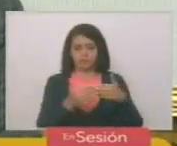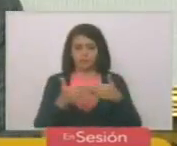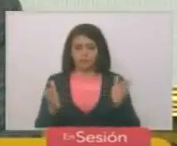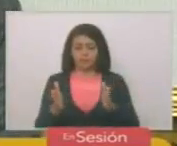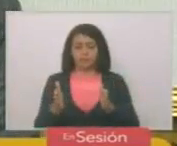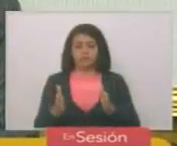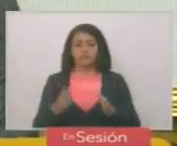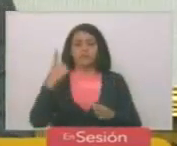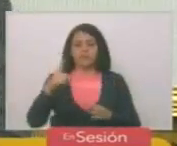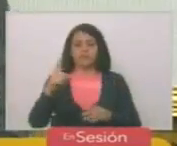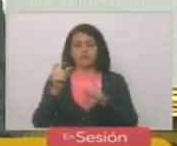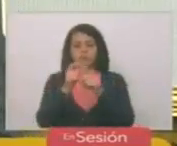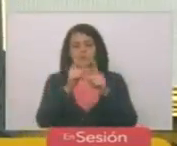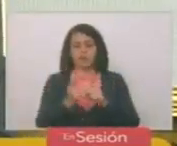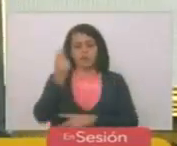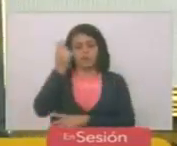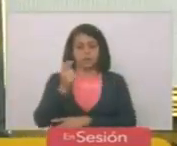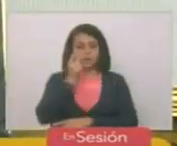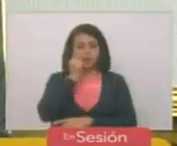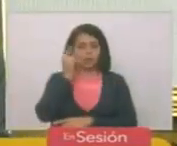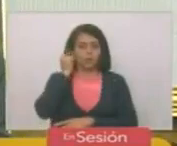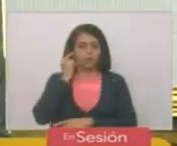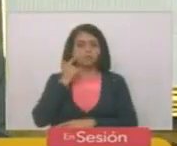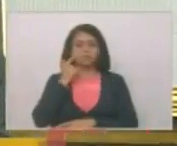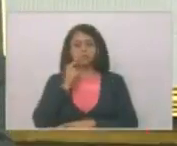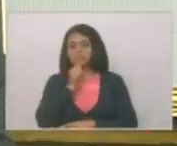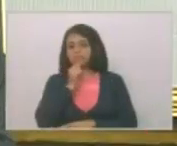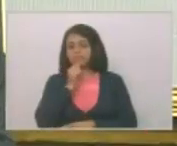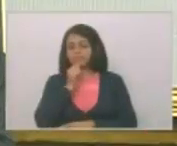para derechos de palabra de diputadas o diputados.